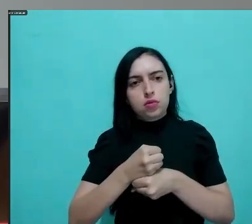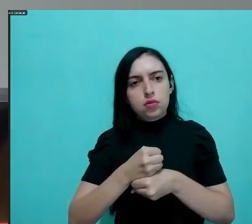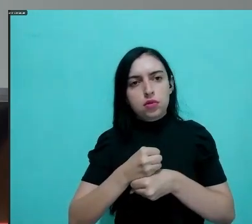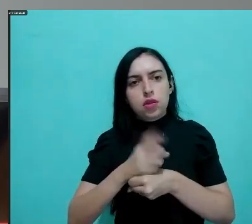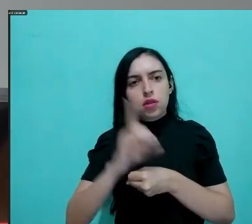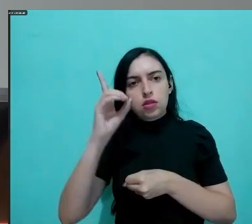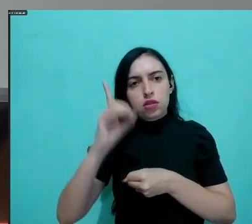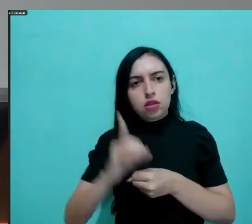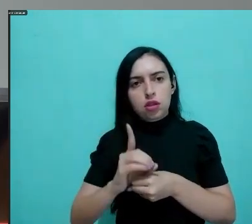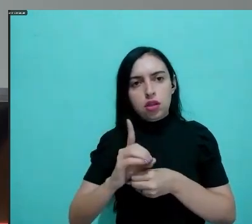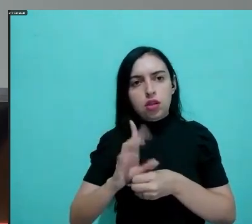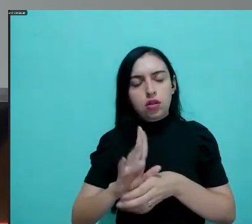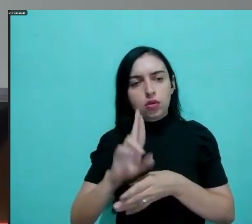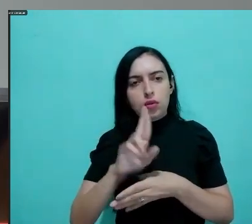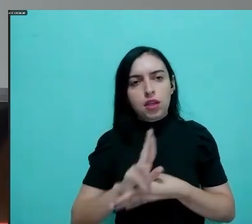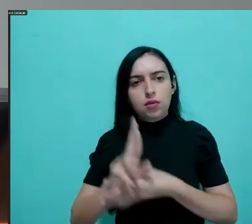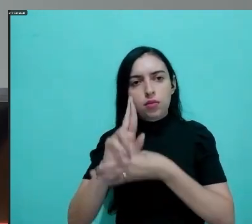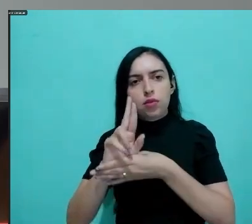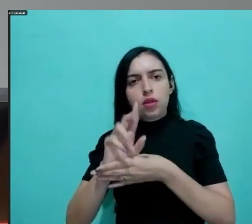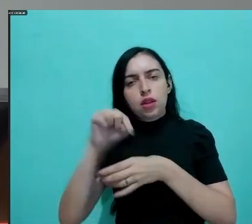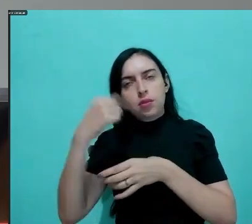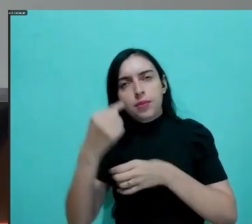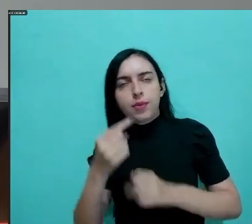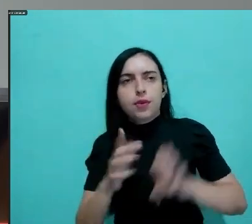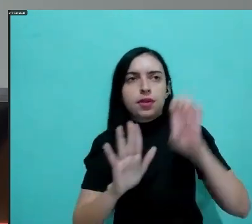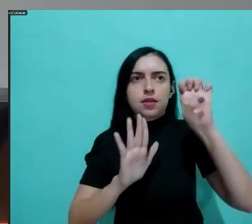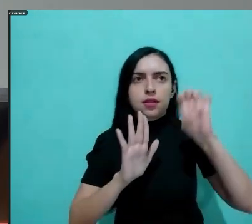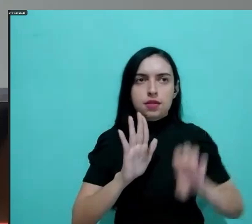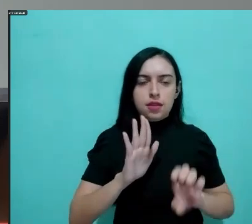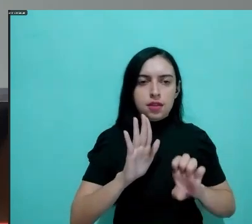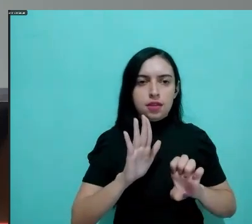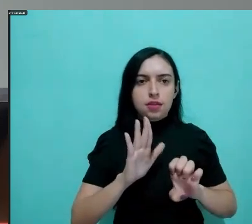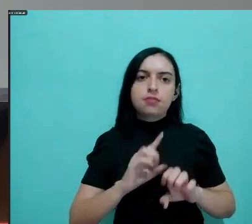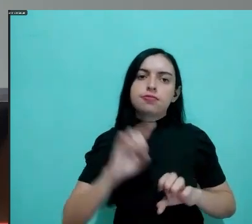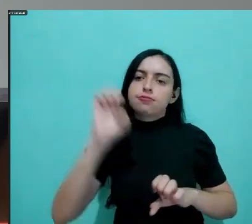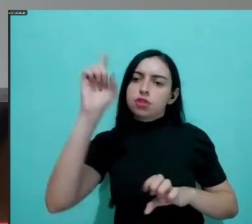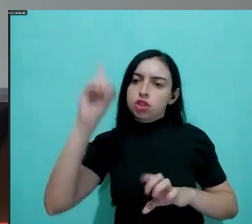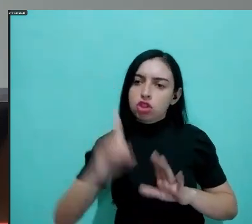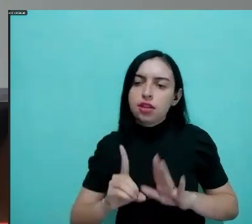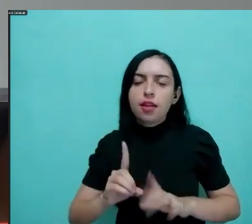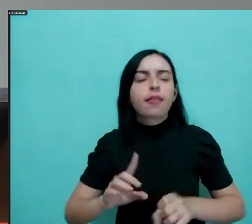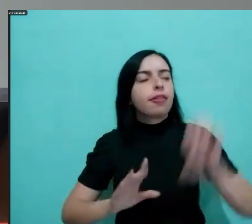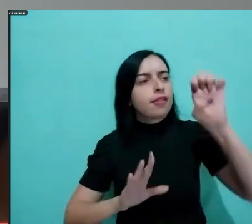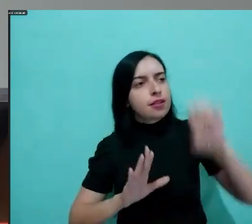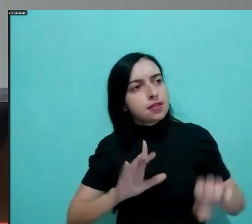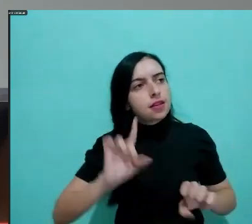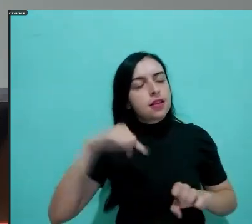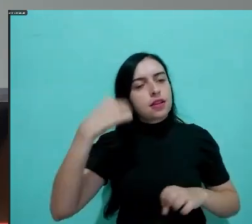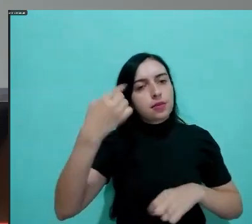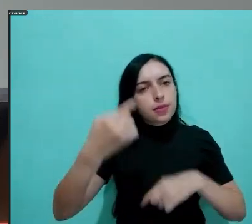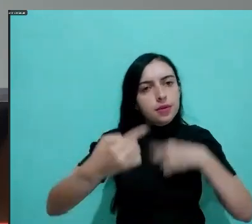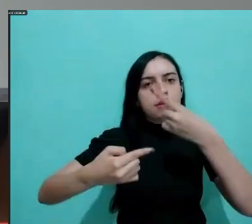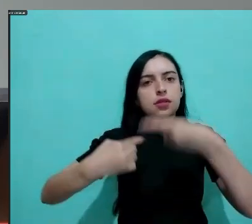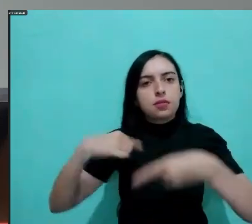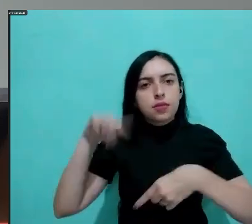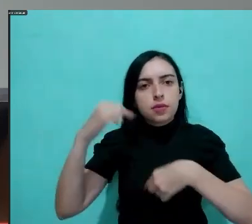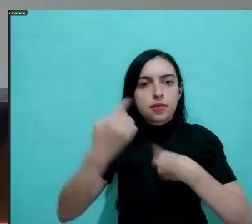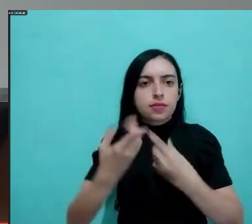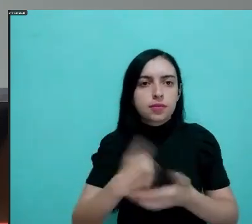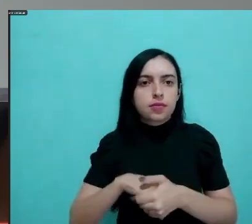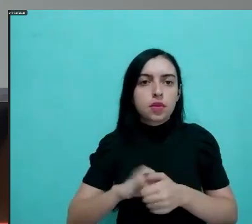el poder, después la izquierda, y la derecha y la izquierda. Pues se